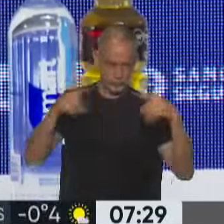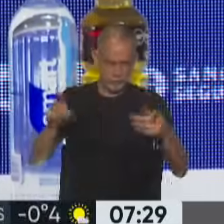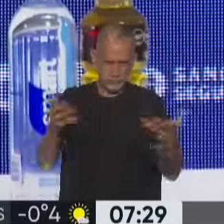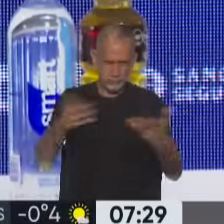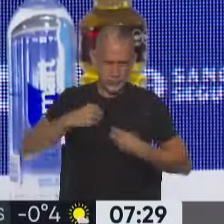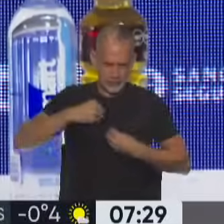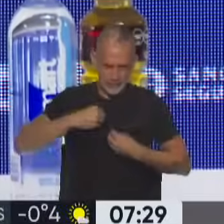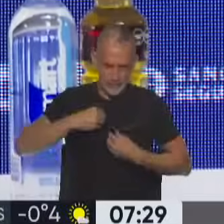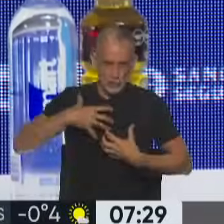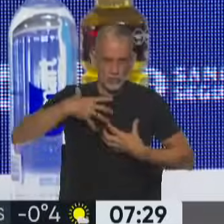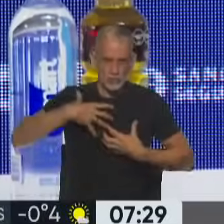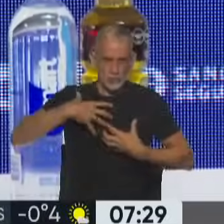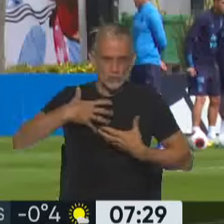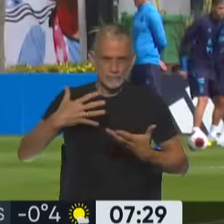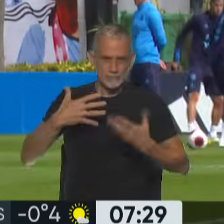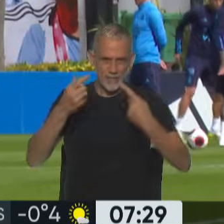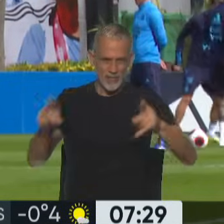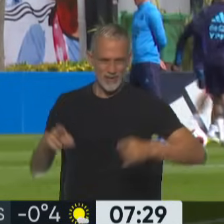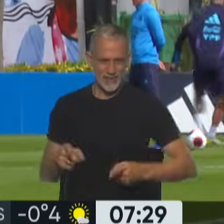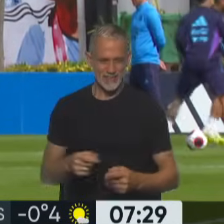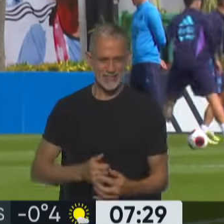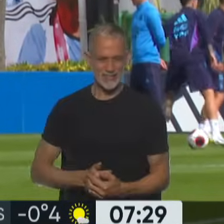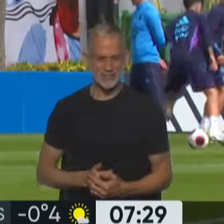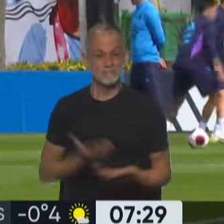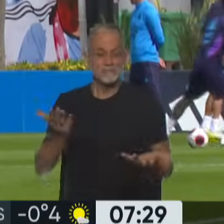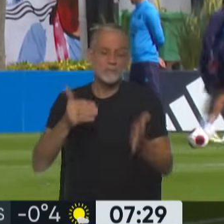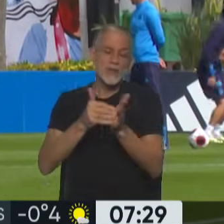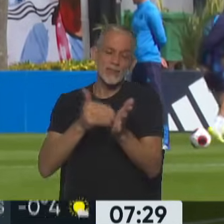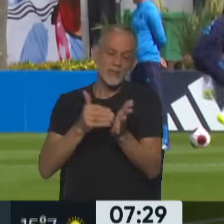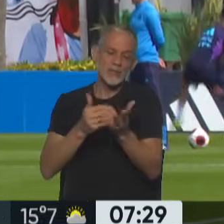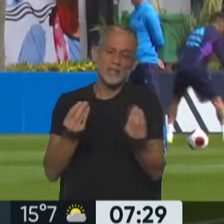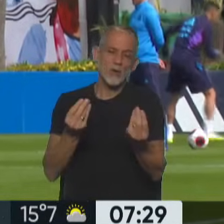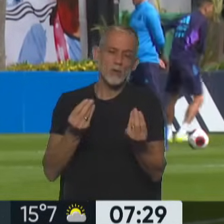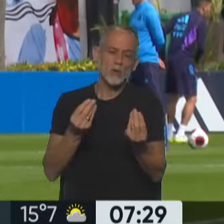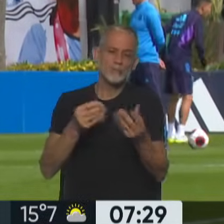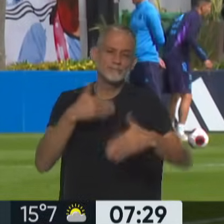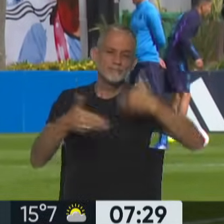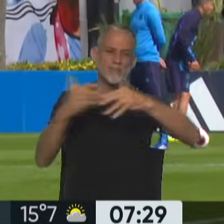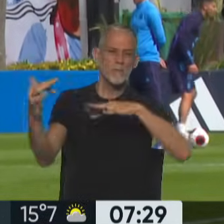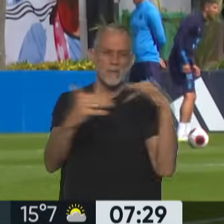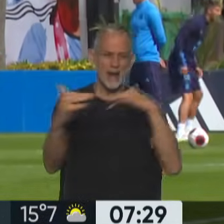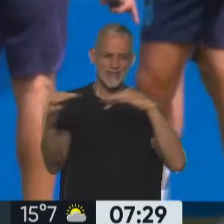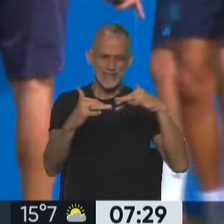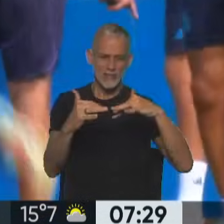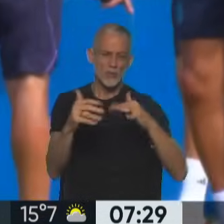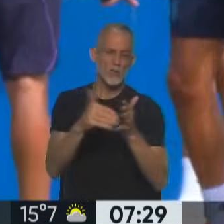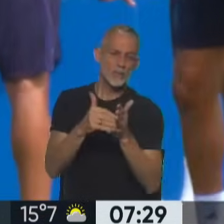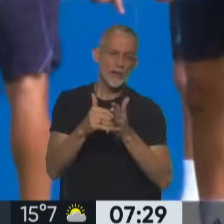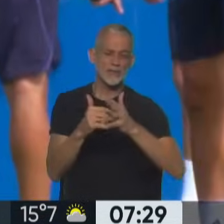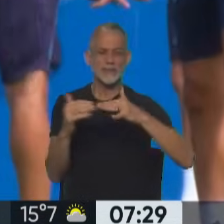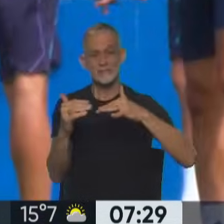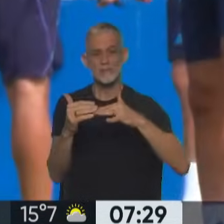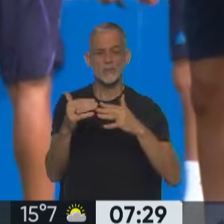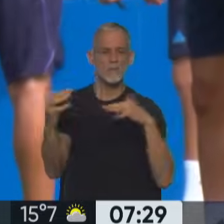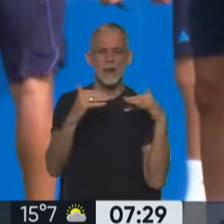la sensación es totalmente, bueno, diferente. Bueno, depende mucho de cómo se desarrolla el partido, depende mucho de si es un